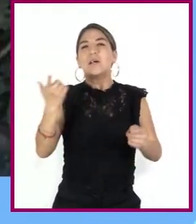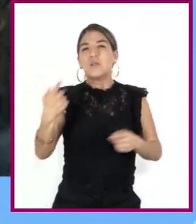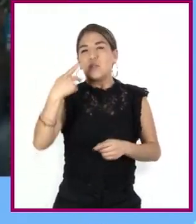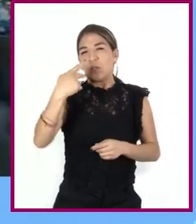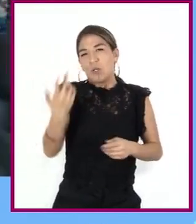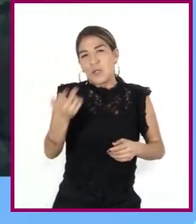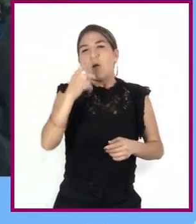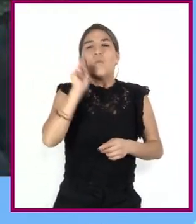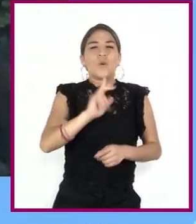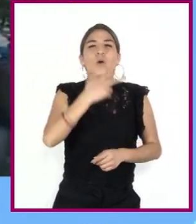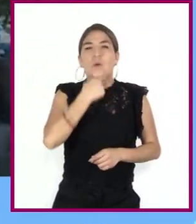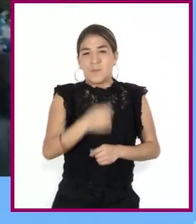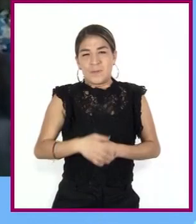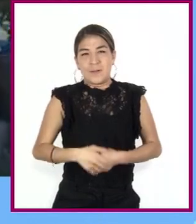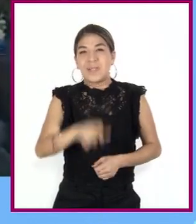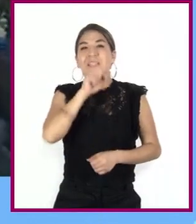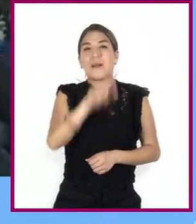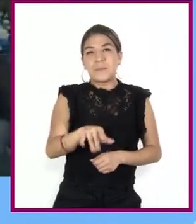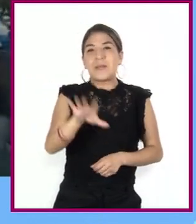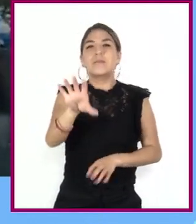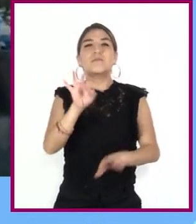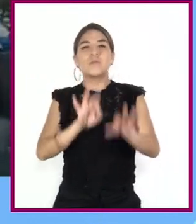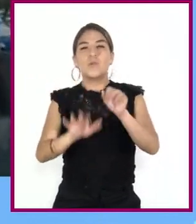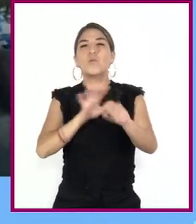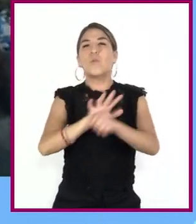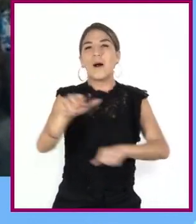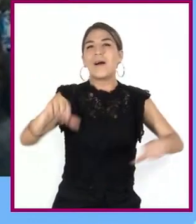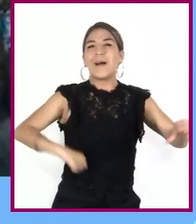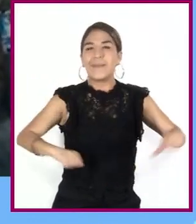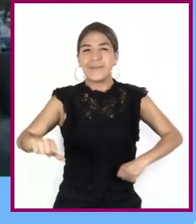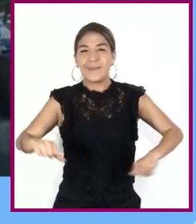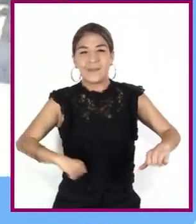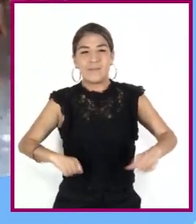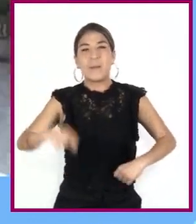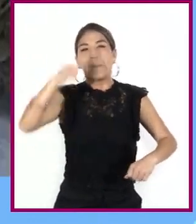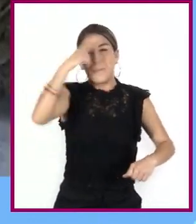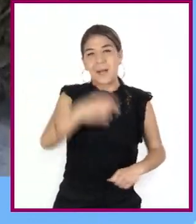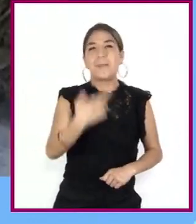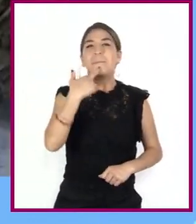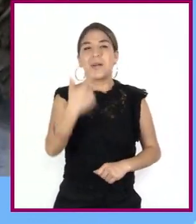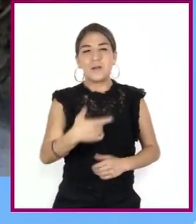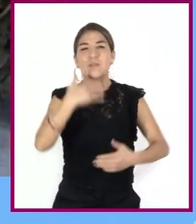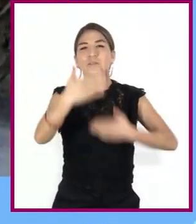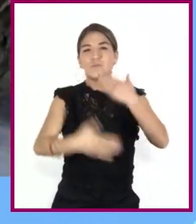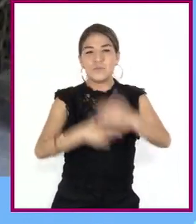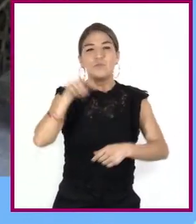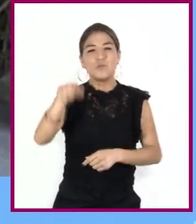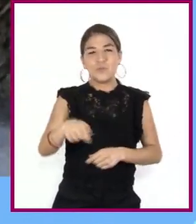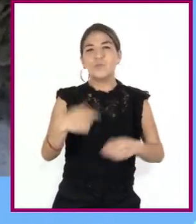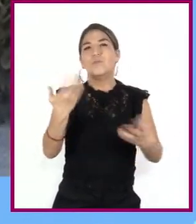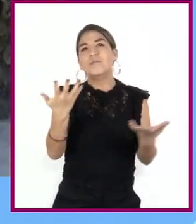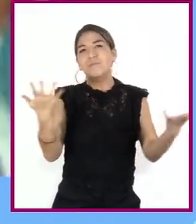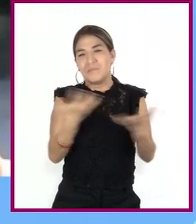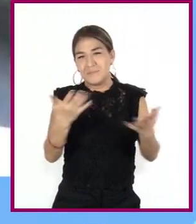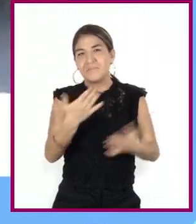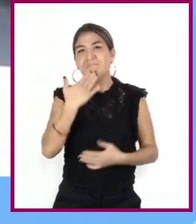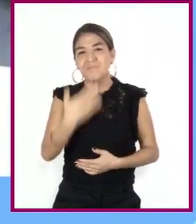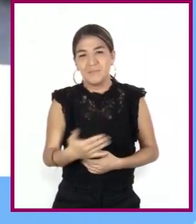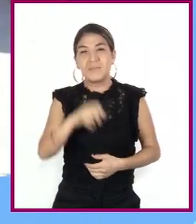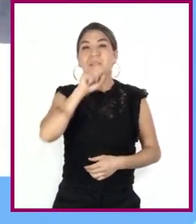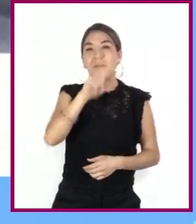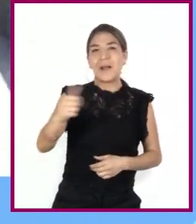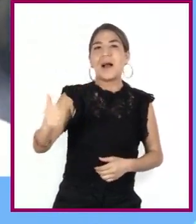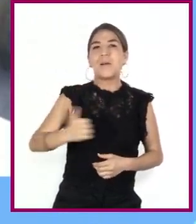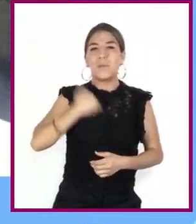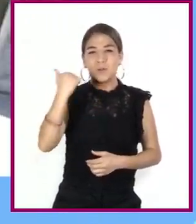alumnos, seleccionando aquellas actividades que mejor se adecúen a sus posibilidades y